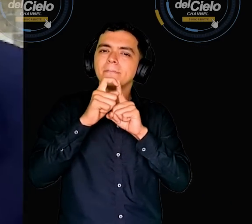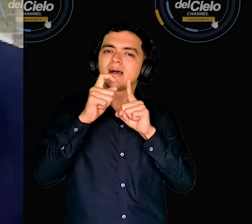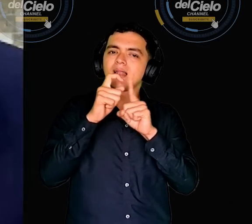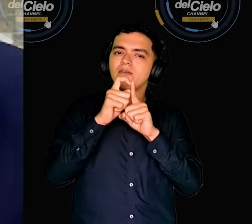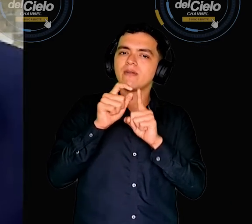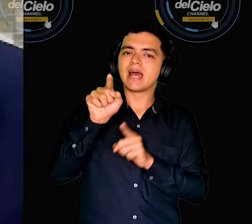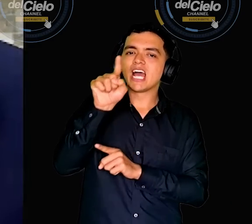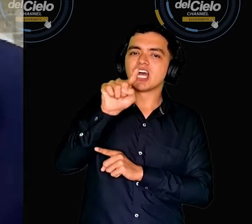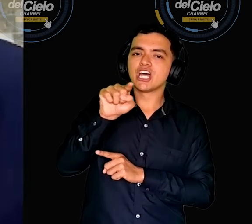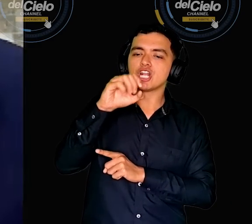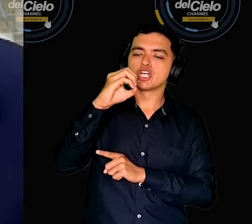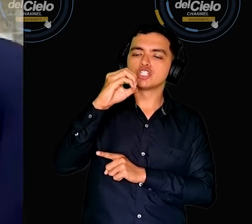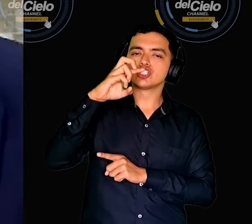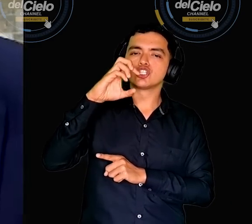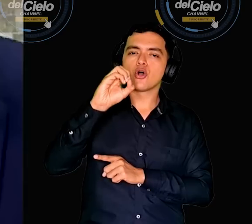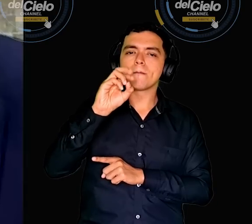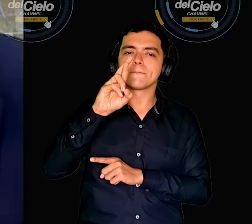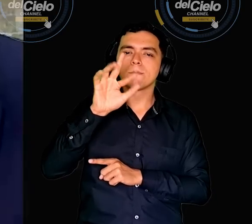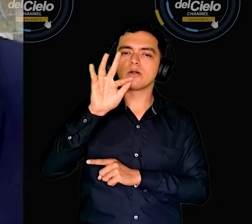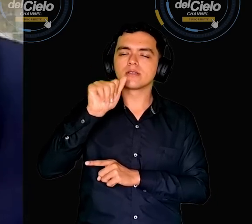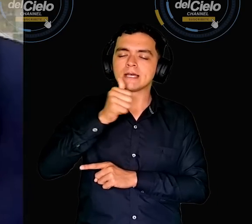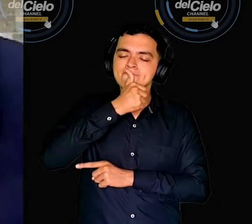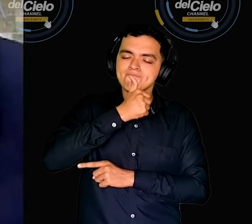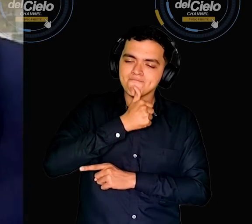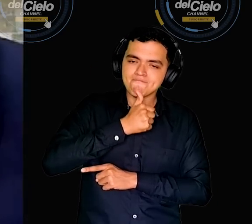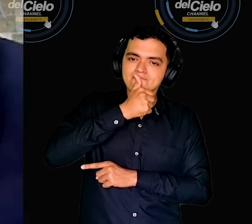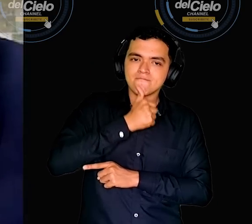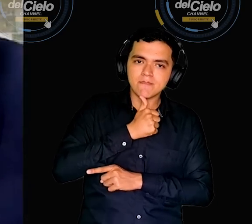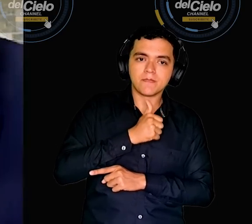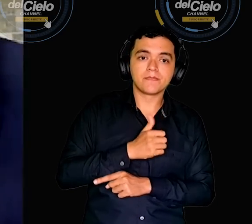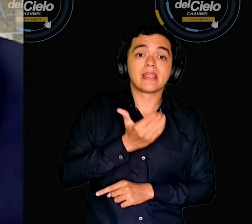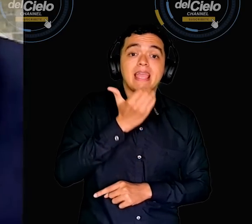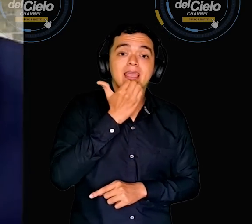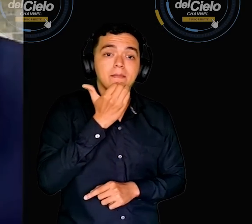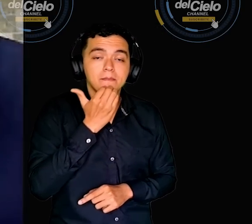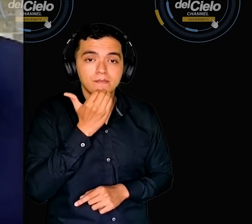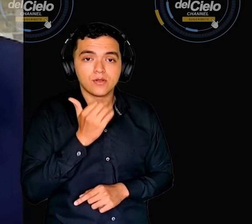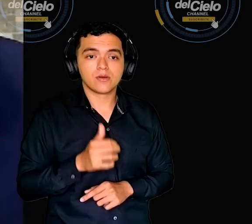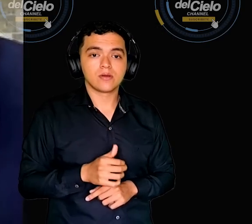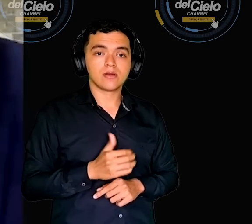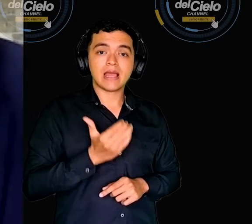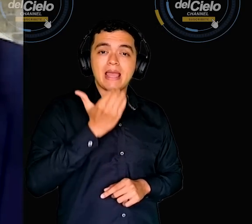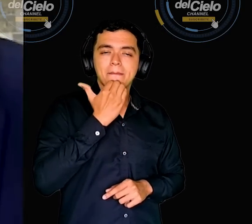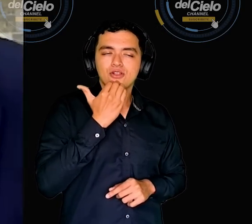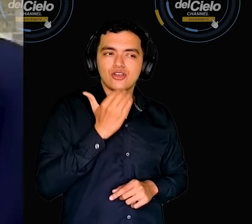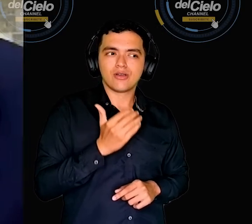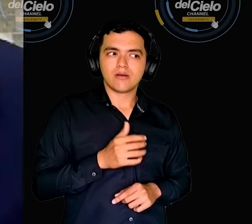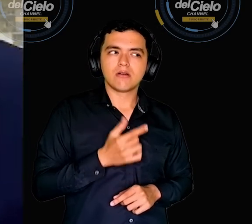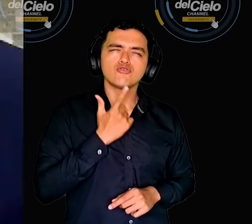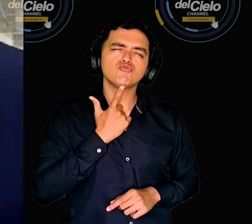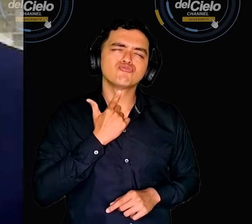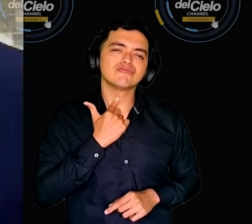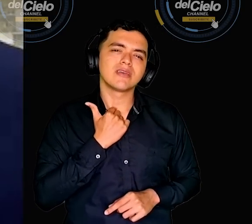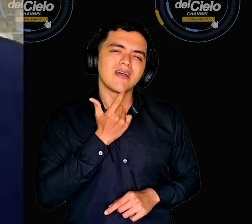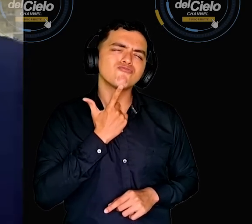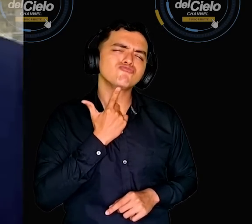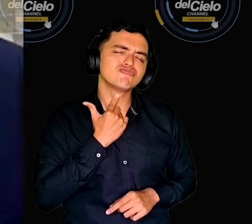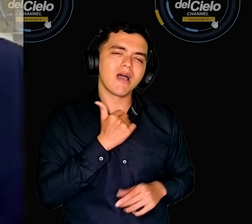Santo y no tiene el fruto del Espíritu? Eso es extraño, porque entonces, ¿qué